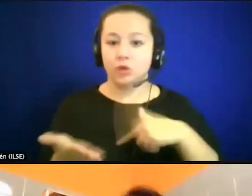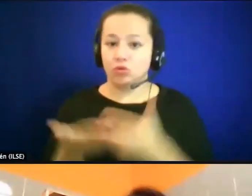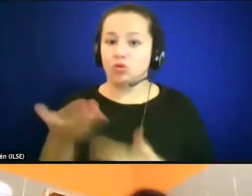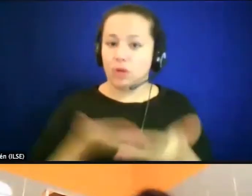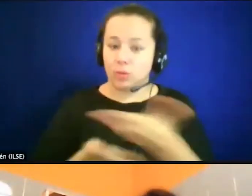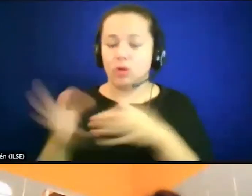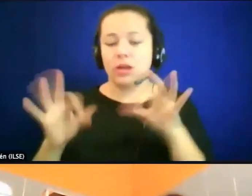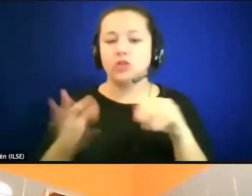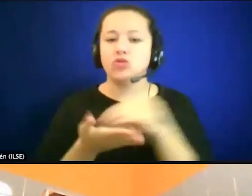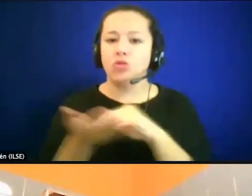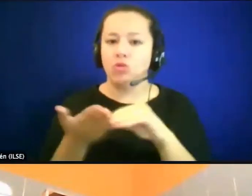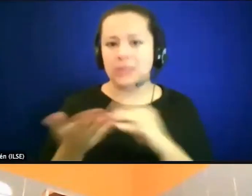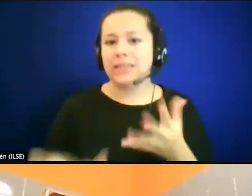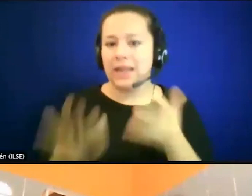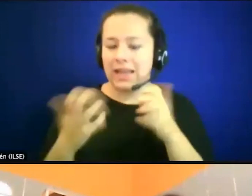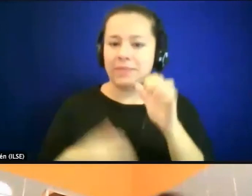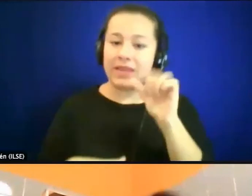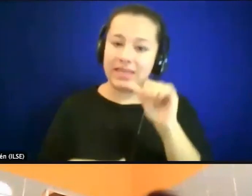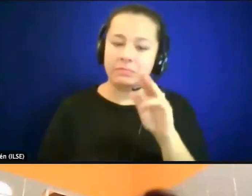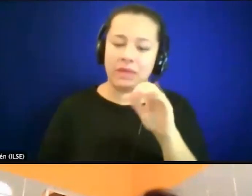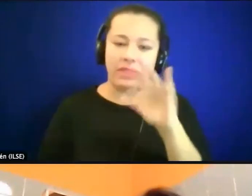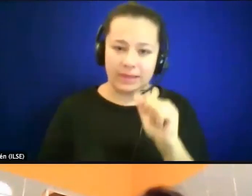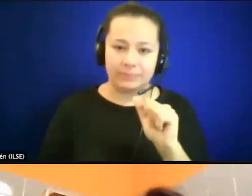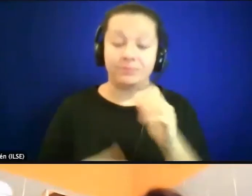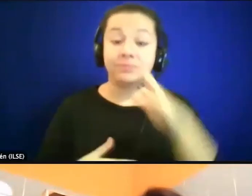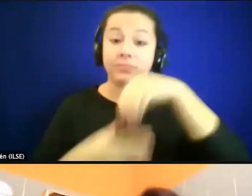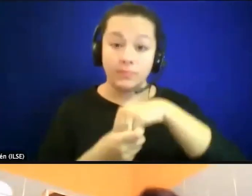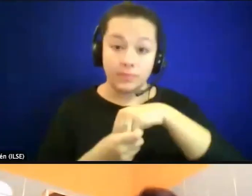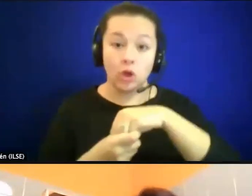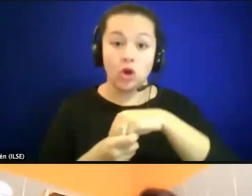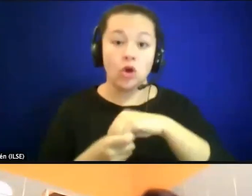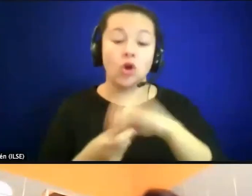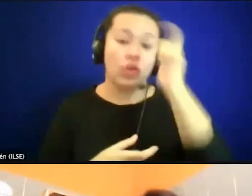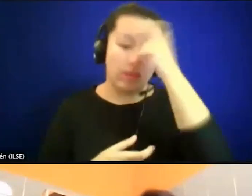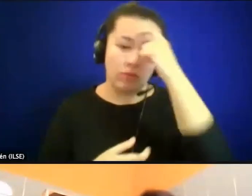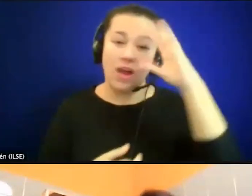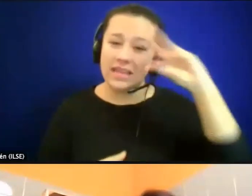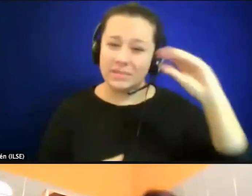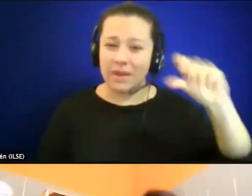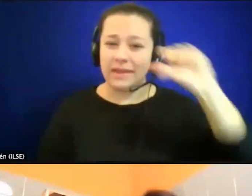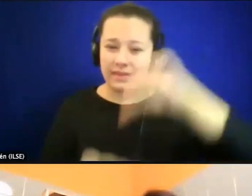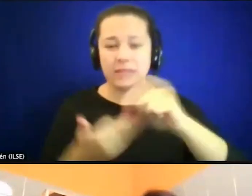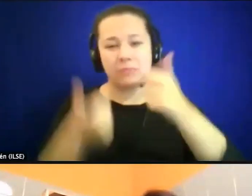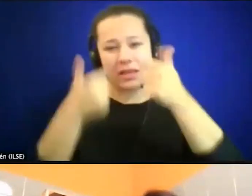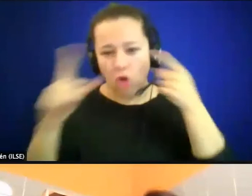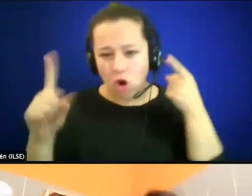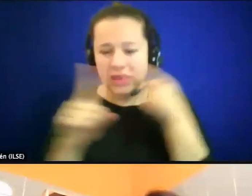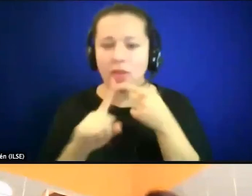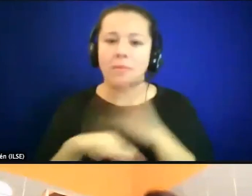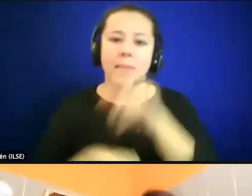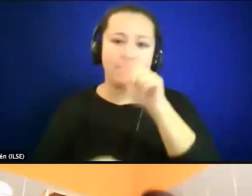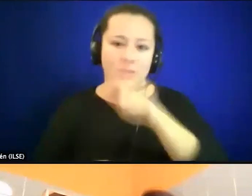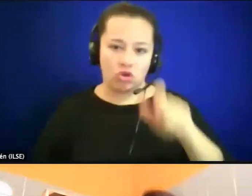sido ganadoras de Spatia. Tenemos dentro del concepto de Smart Cities, pero orientado a las